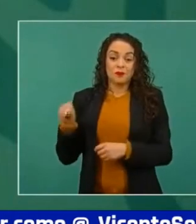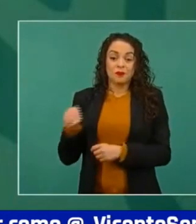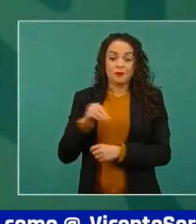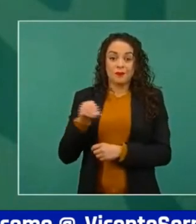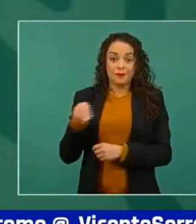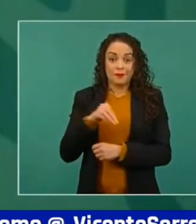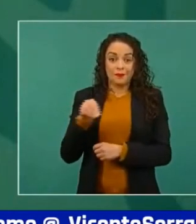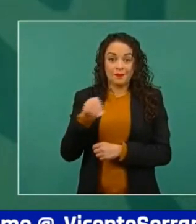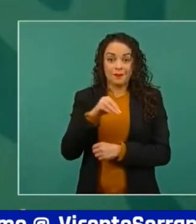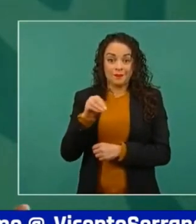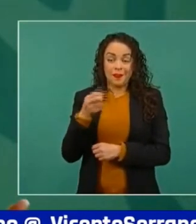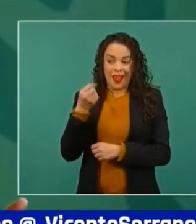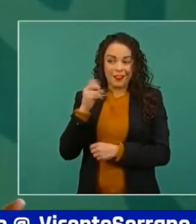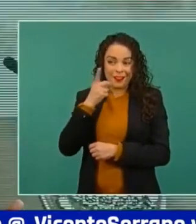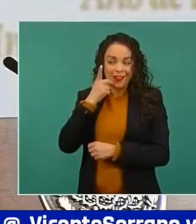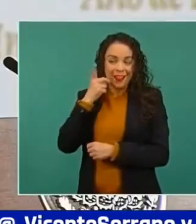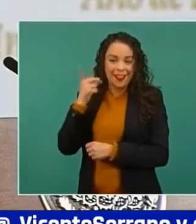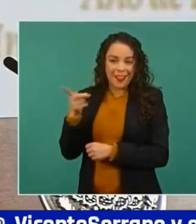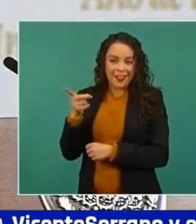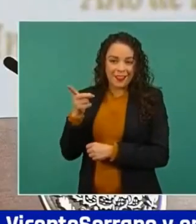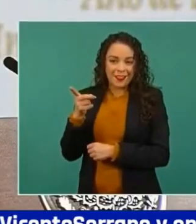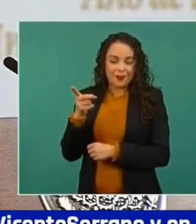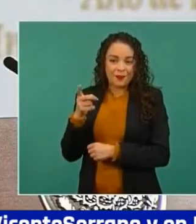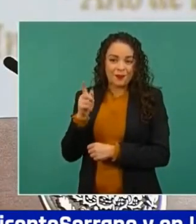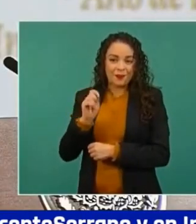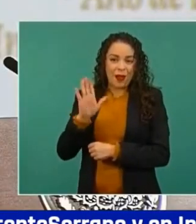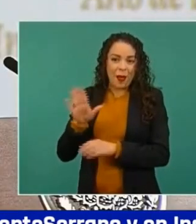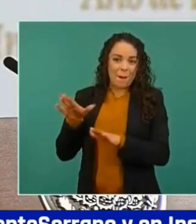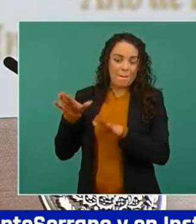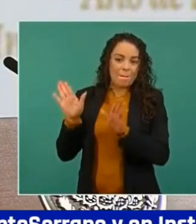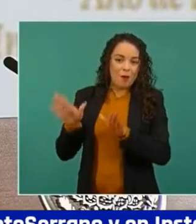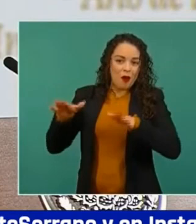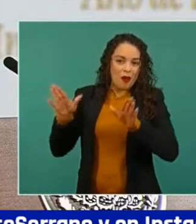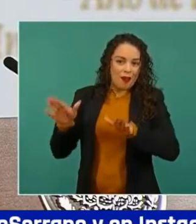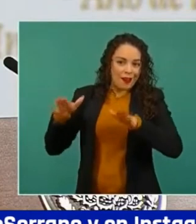Así se dice en el medio periodístico.